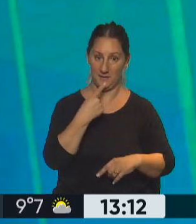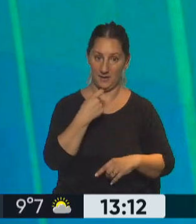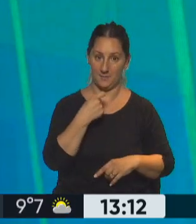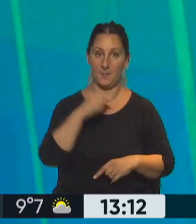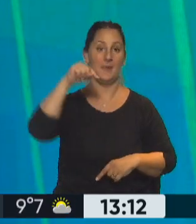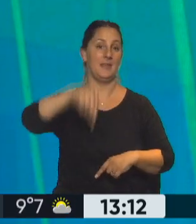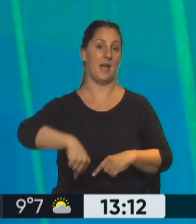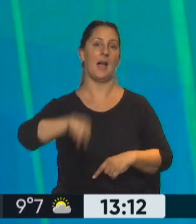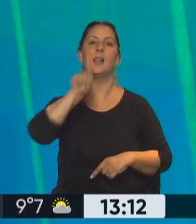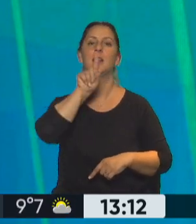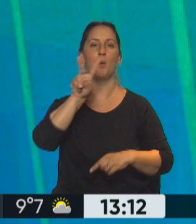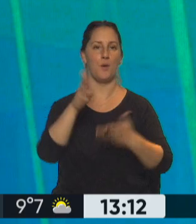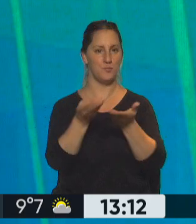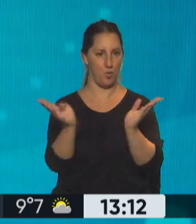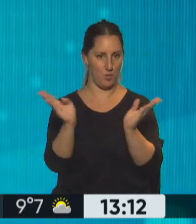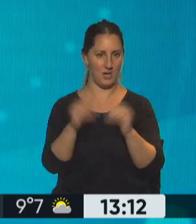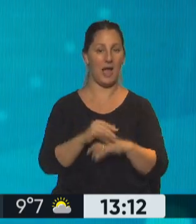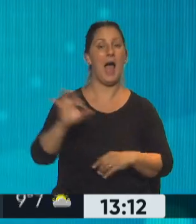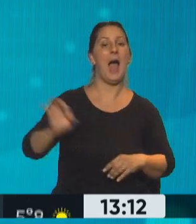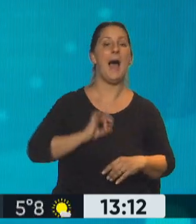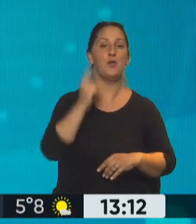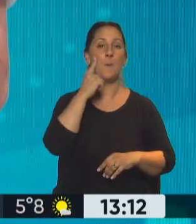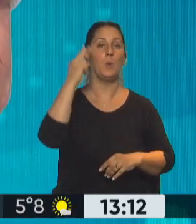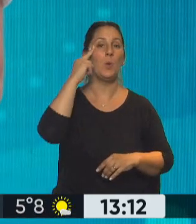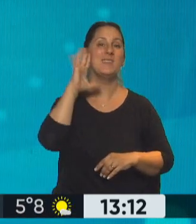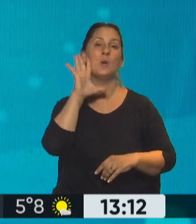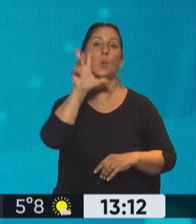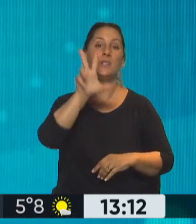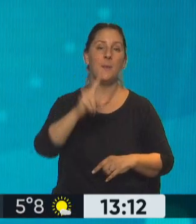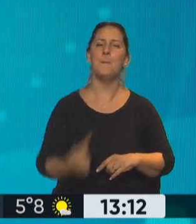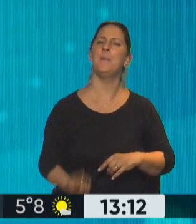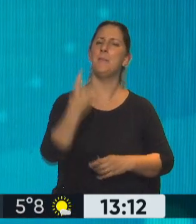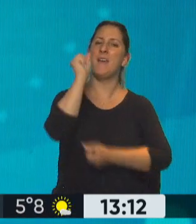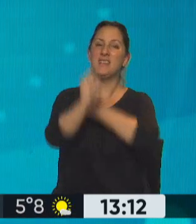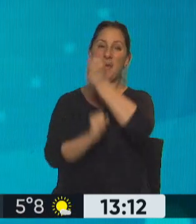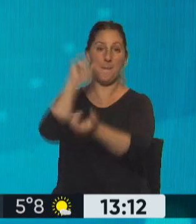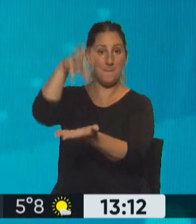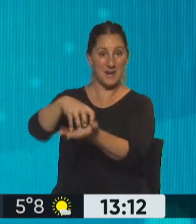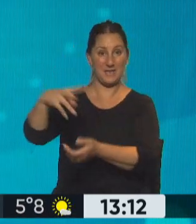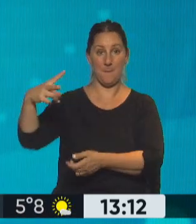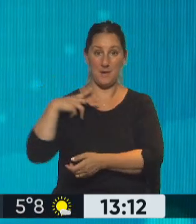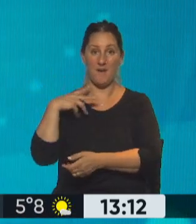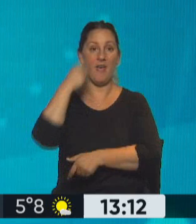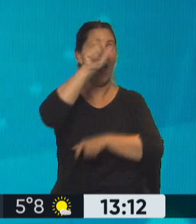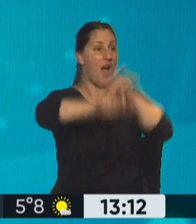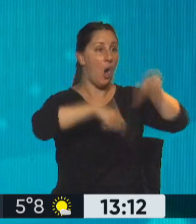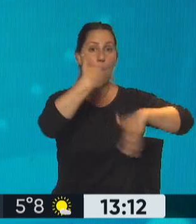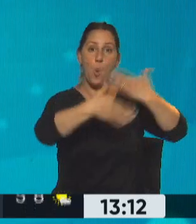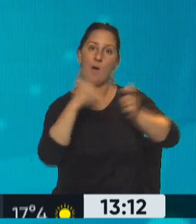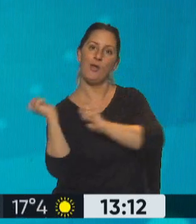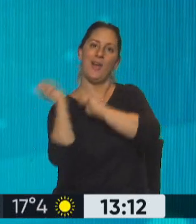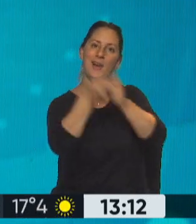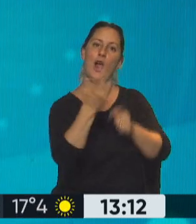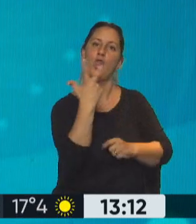pública aquí por la televisión pública en el 53 fue la primera vez que una empresa privada le regala a los jugadores dos